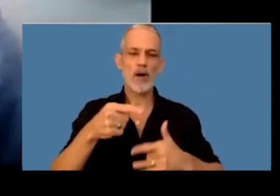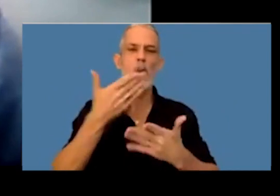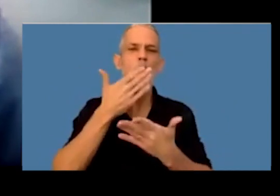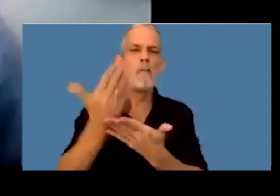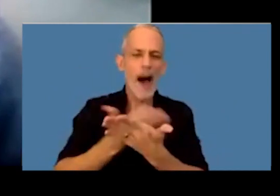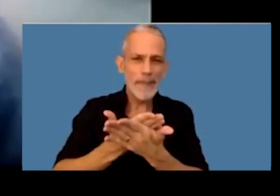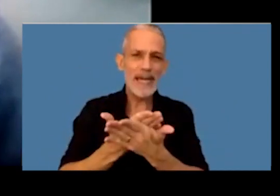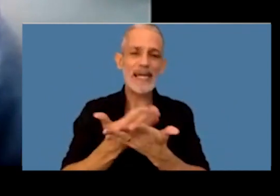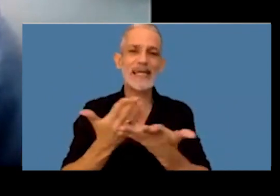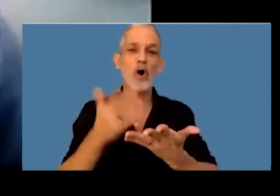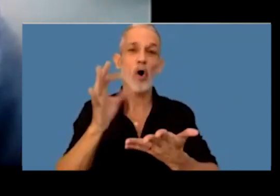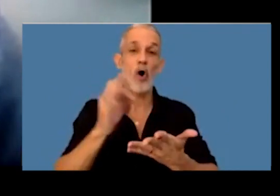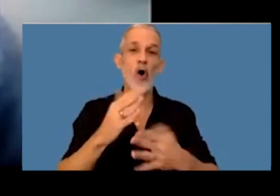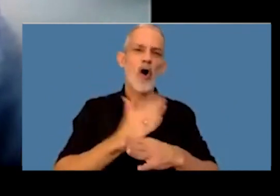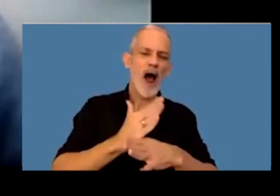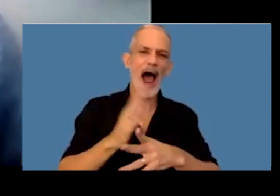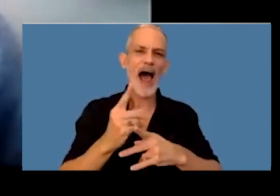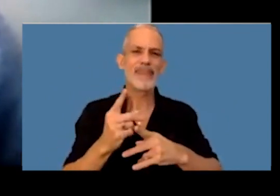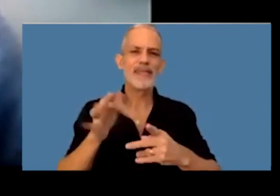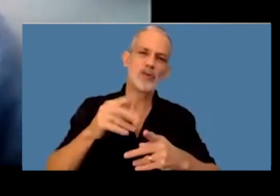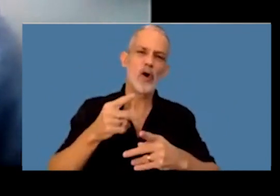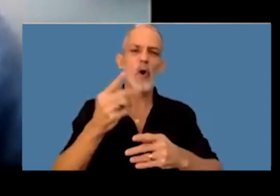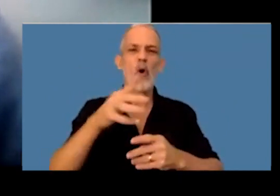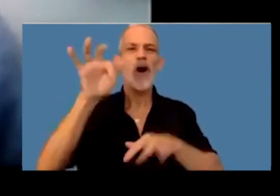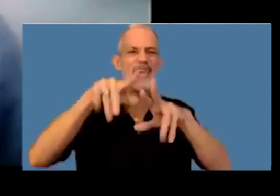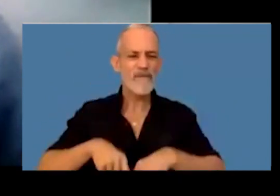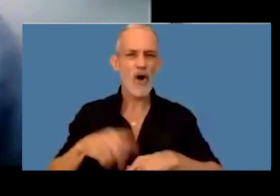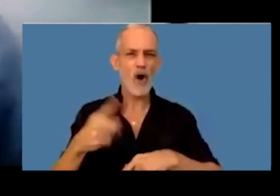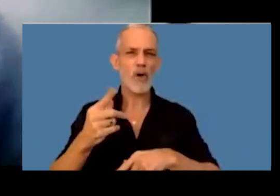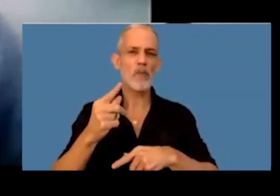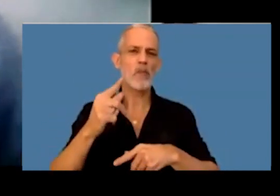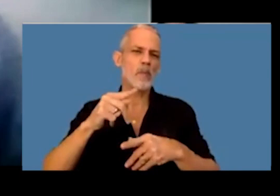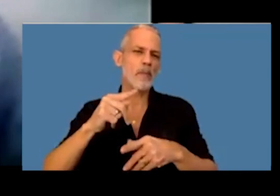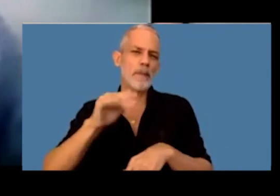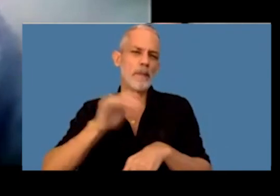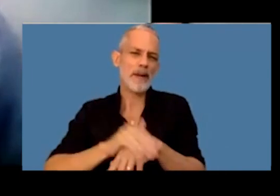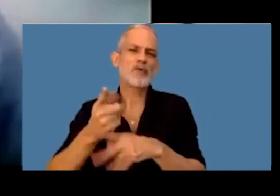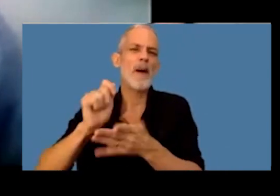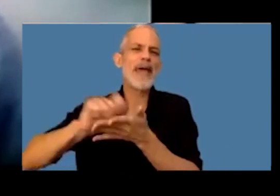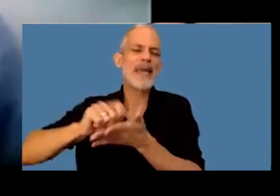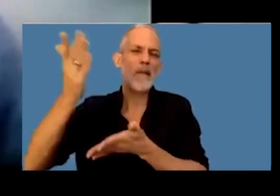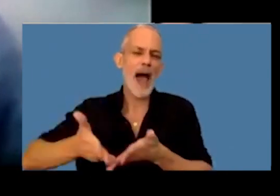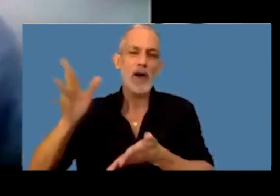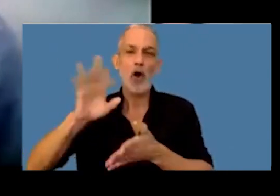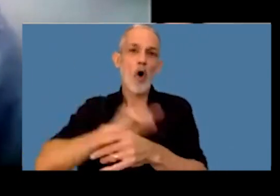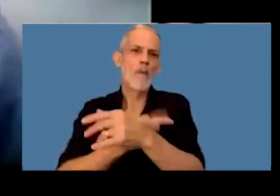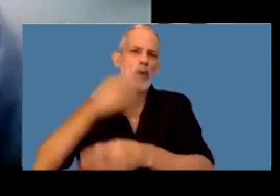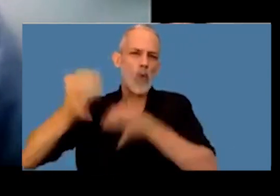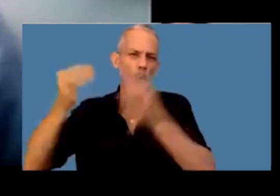y previo curatela o informe que enviaban los escribanos o el Poder Judicial en su